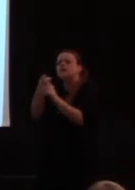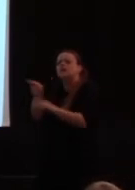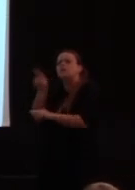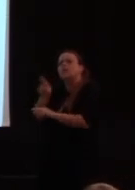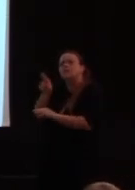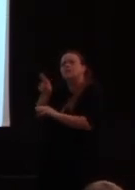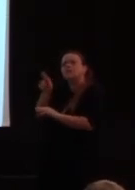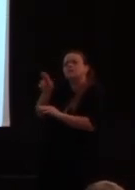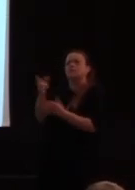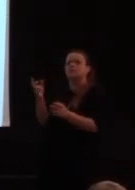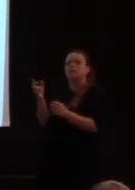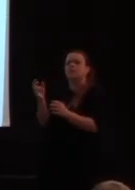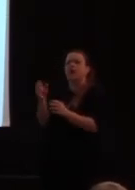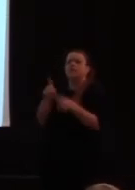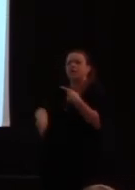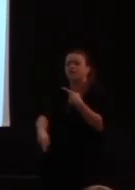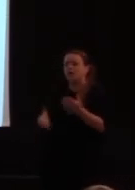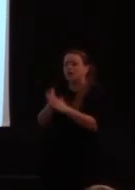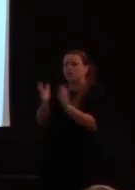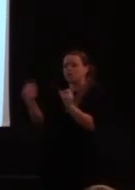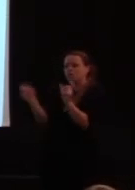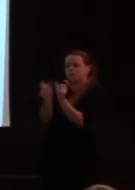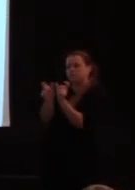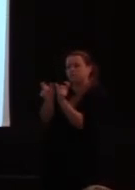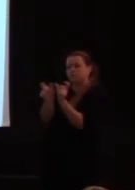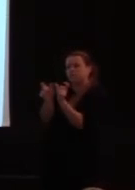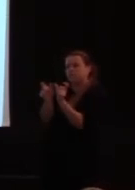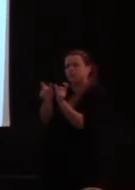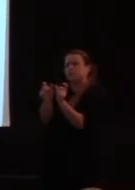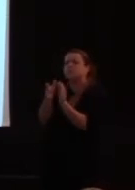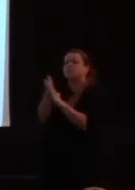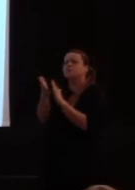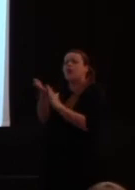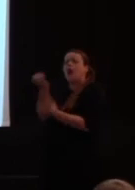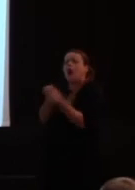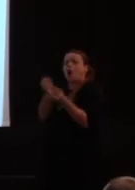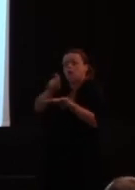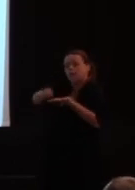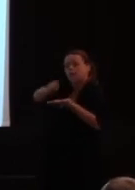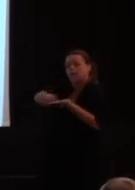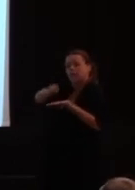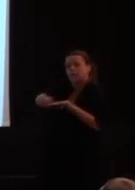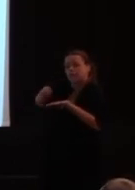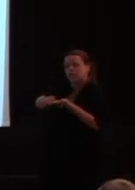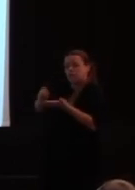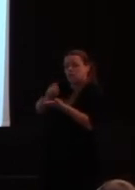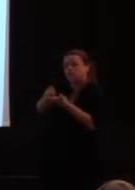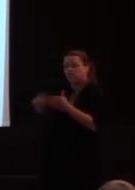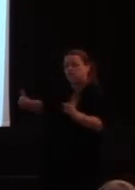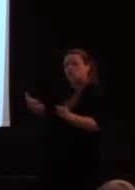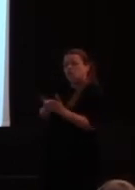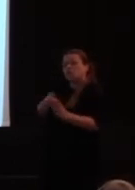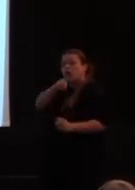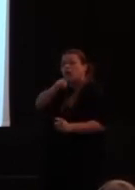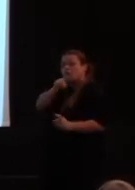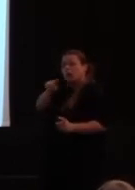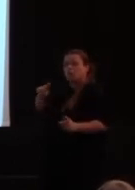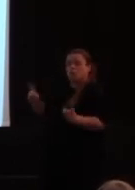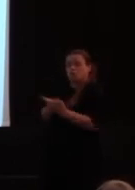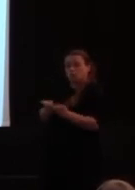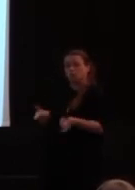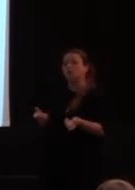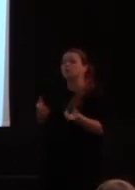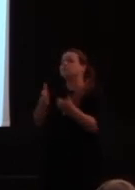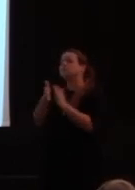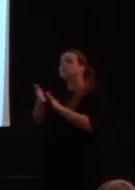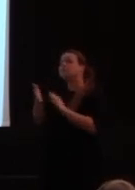menos. Esto es un pronombre, una palabra muy corta que nos ahorra escribir, que nos ahorra hablar. Esto es. Tienen